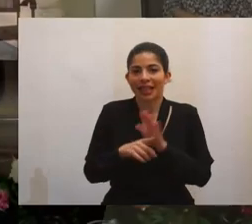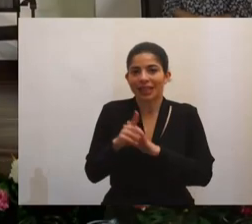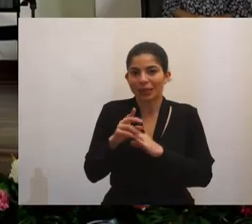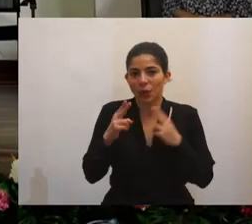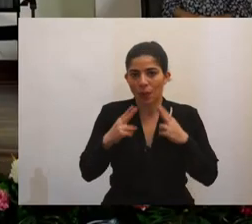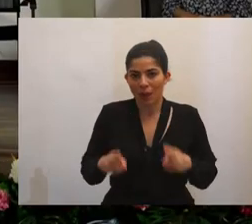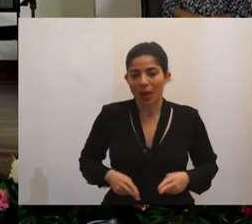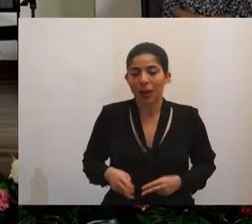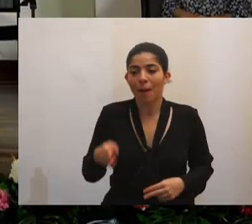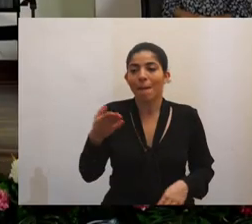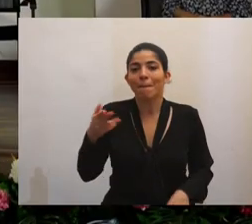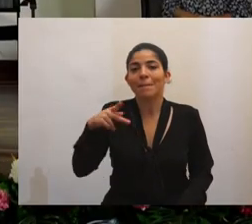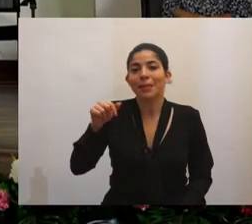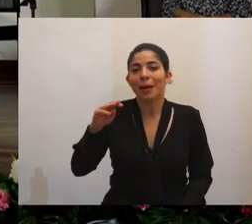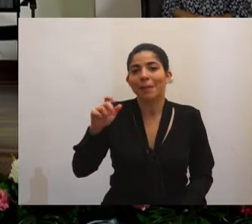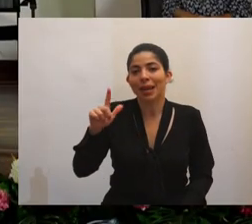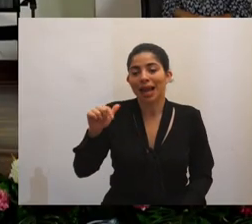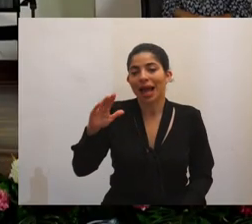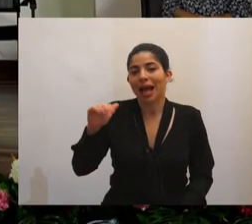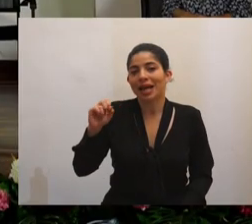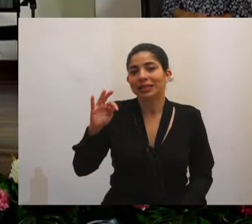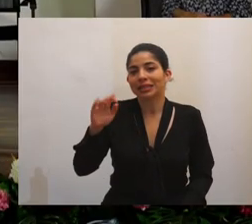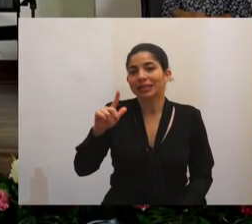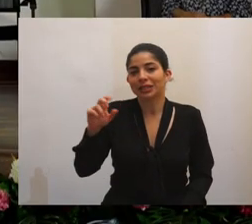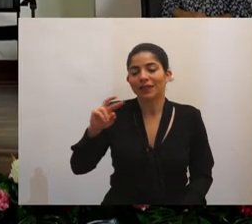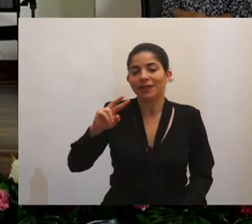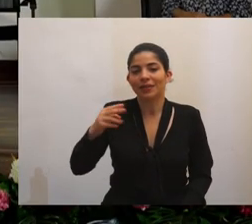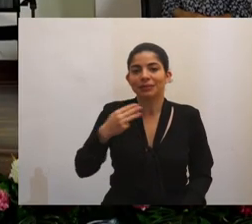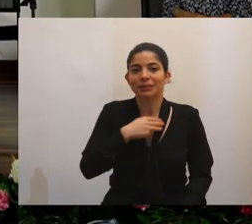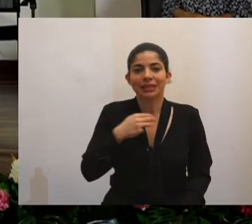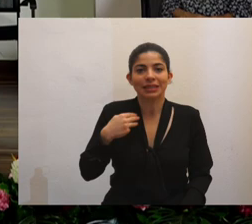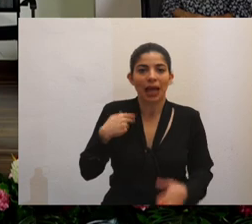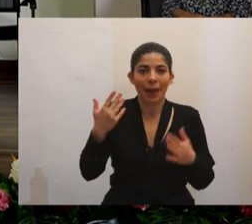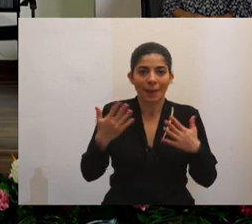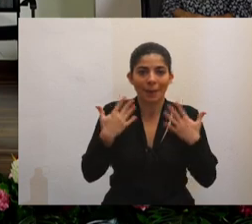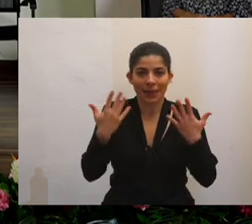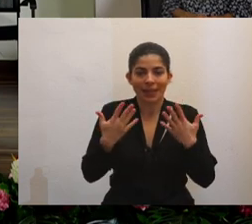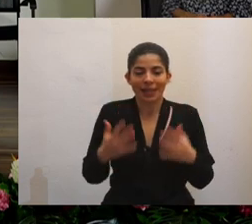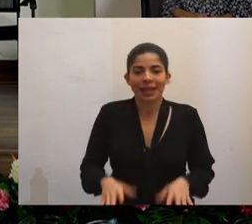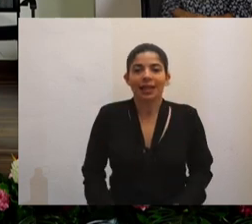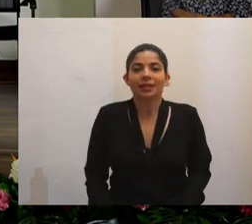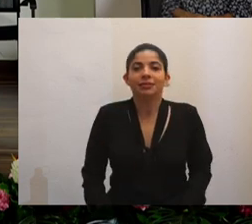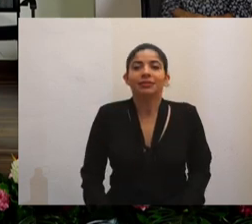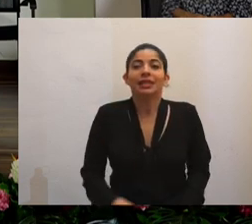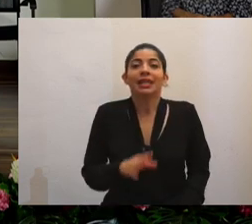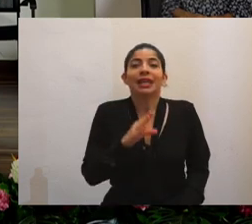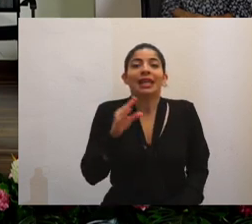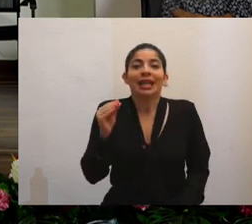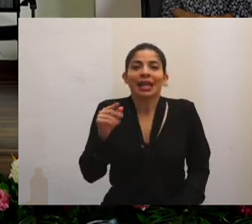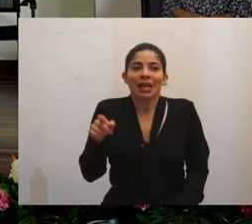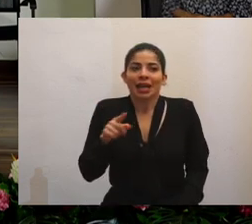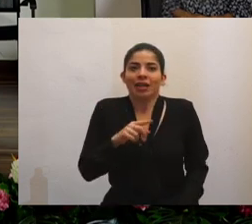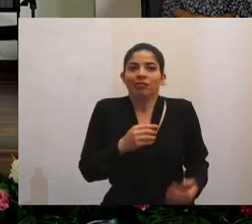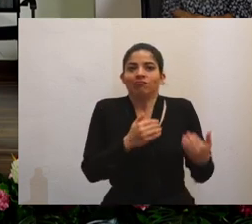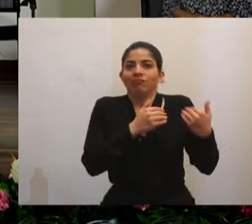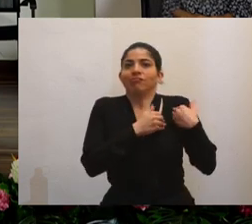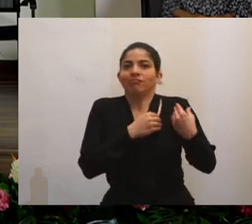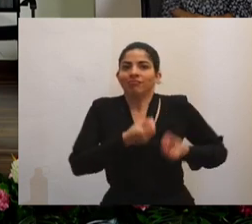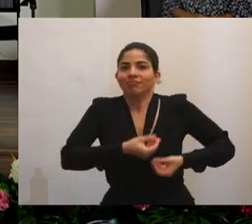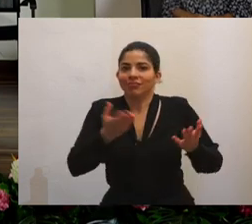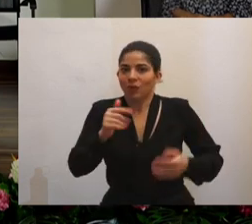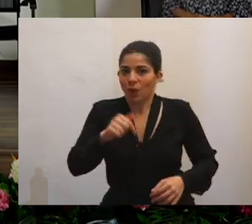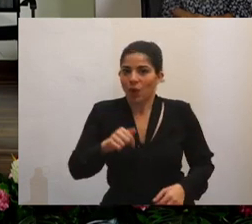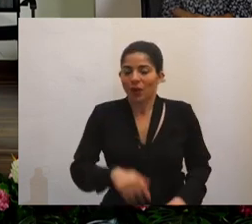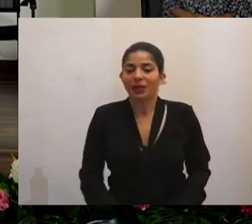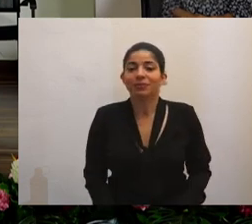doña Pamela Castillo, viceministra de Ambiente y protagonista de este lanzamiento del día de